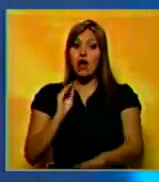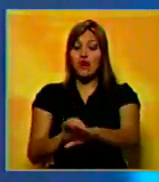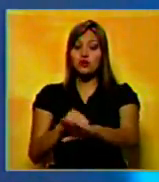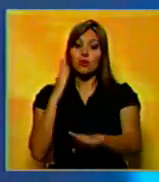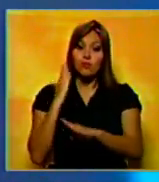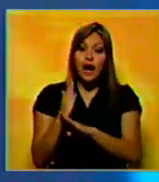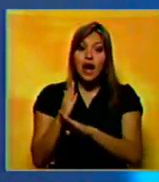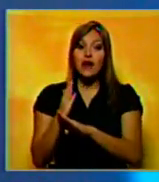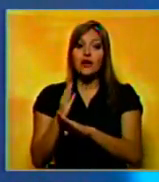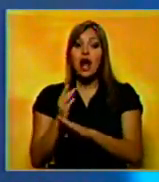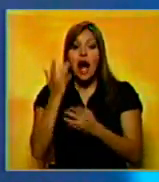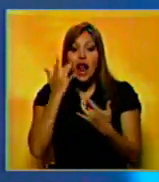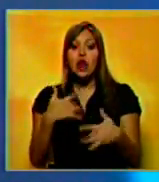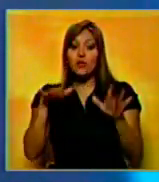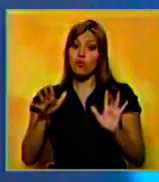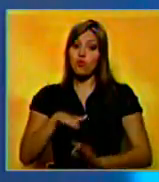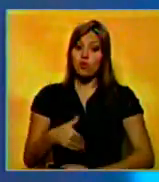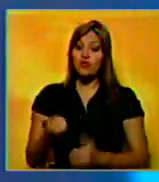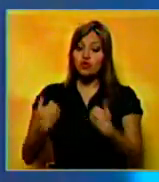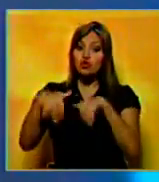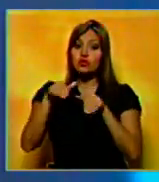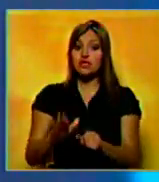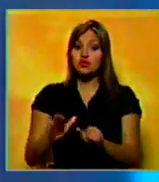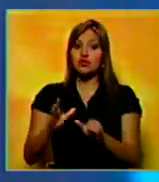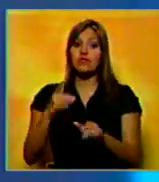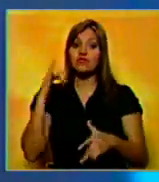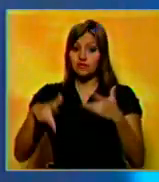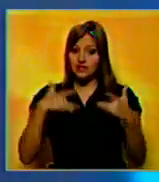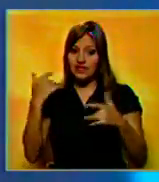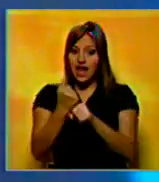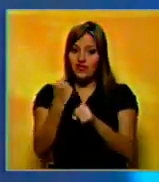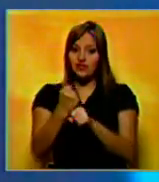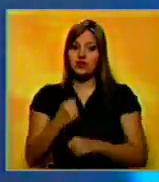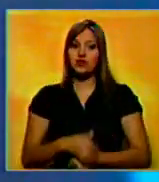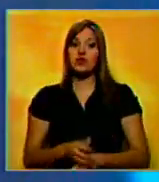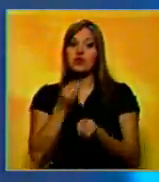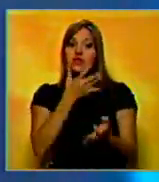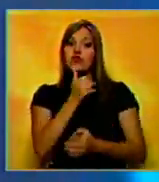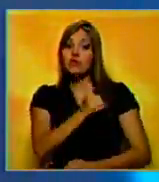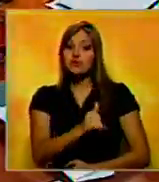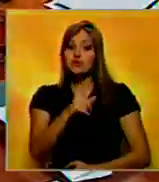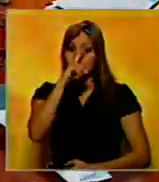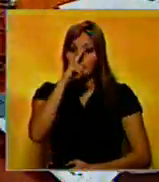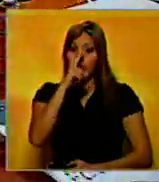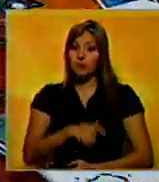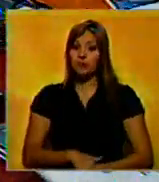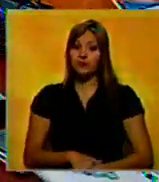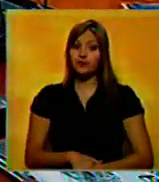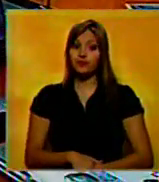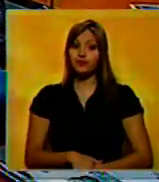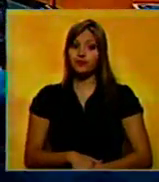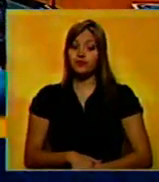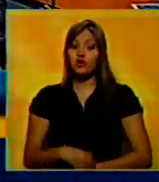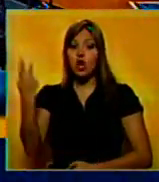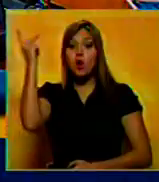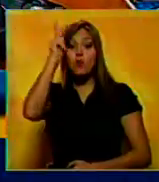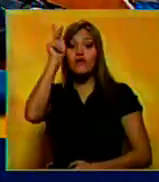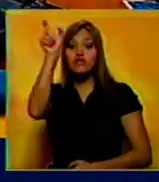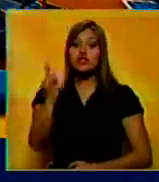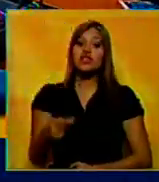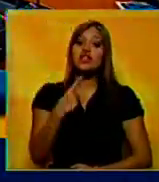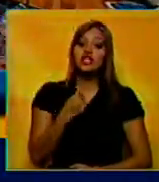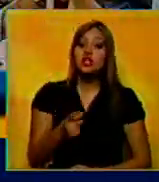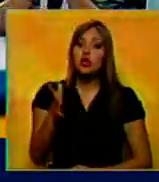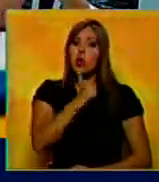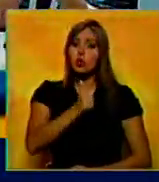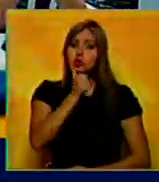paros parciales y a la posibilidad de una suspensión general de actividades. Carla Salcedo Flores nos informa. Los profesores dicen que no